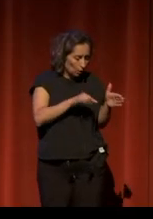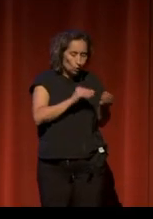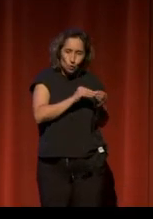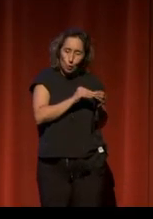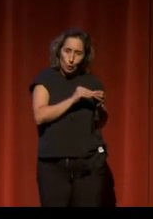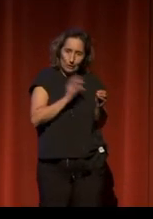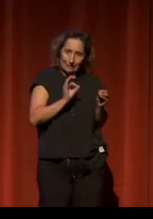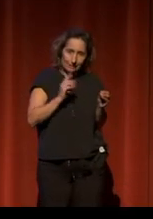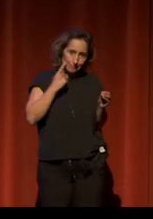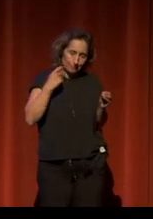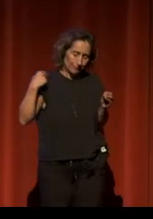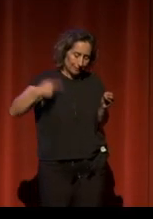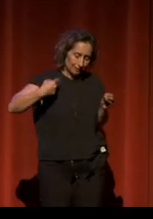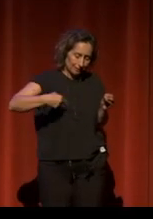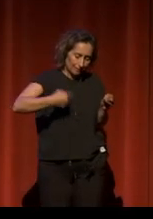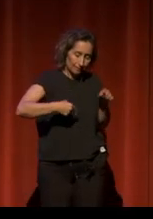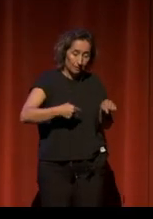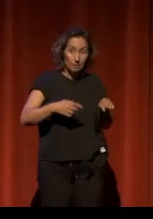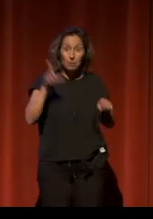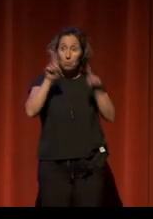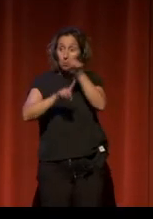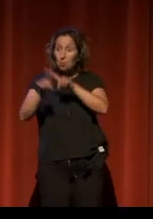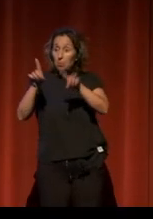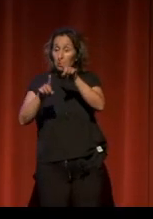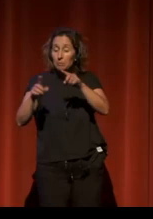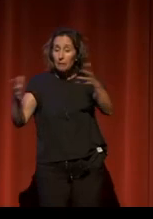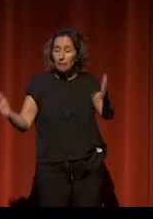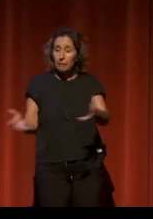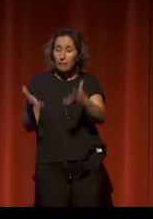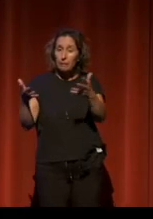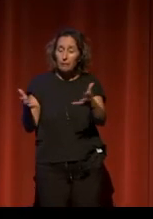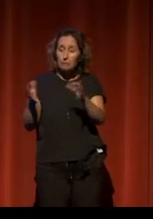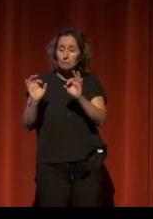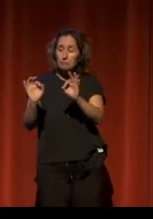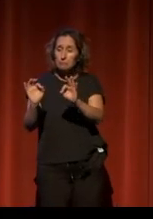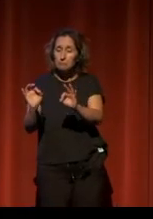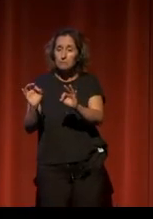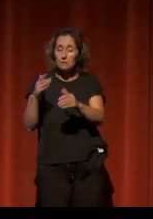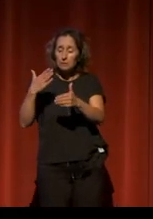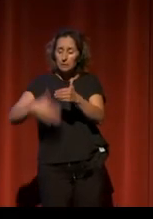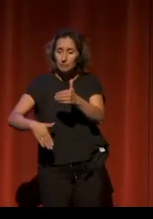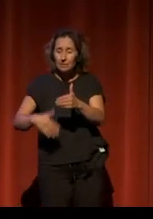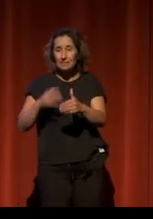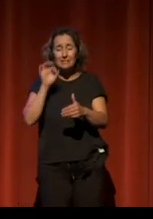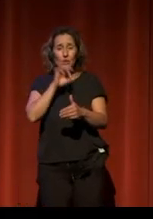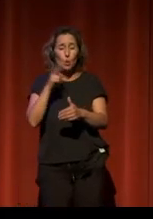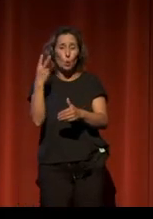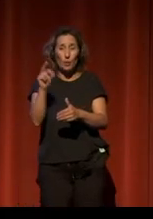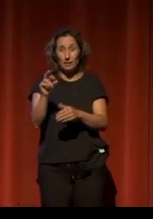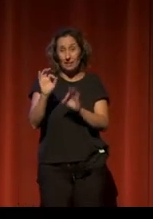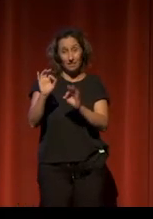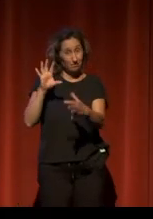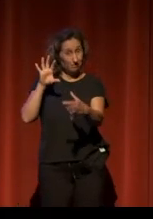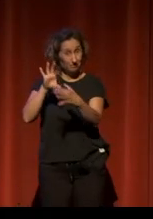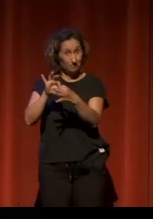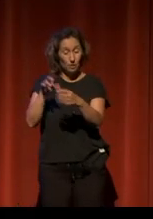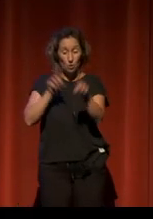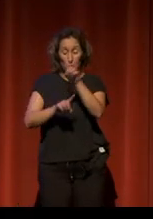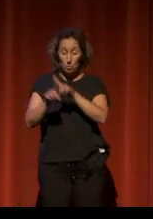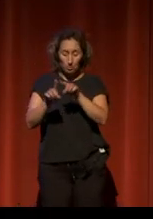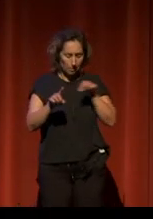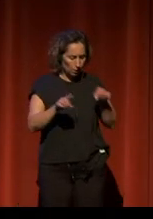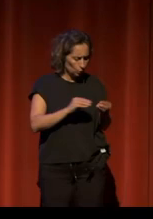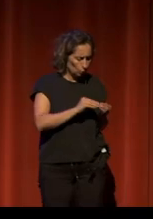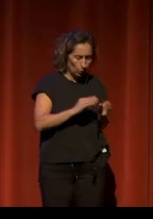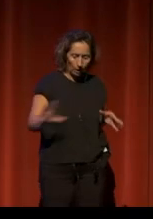si bien era eficaz frente a algún tipo de problemas más lineales más concretos más acotados del siglo XX propios del siglo XX está